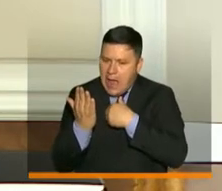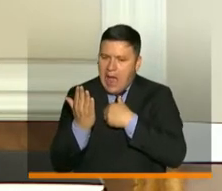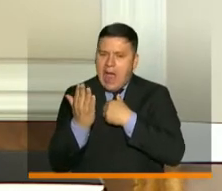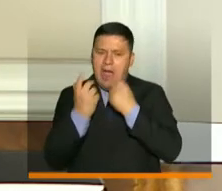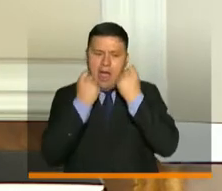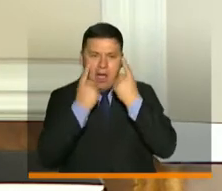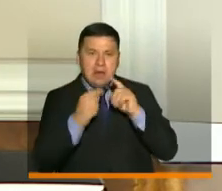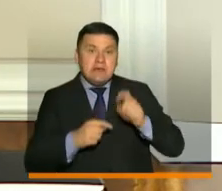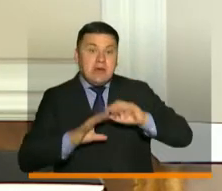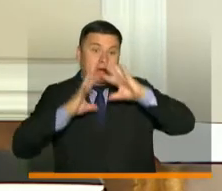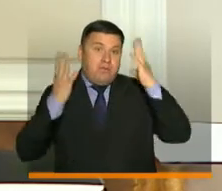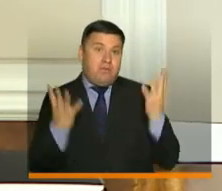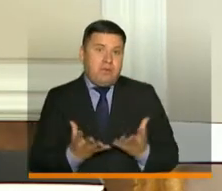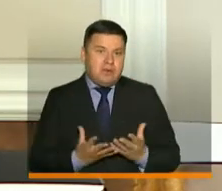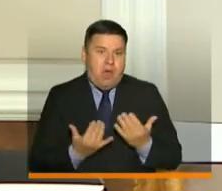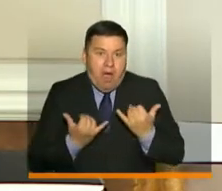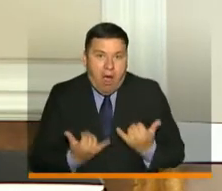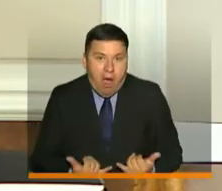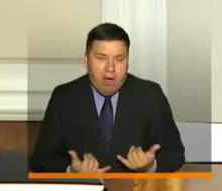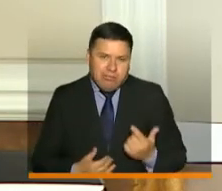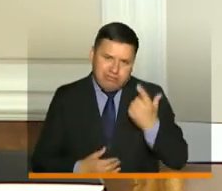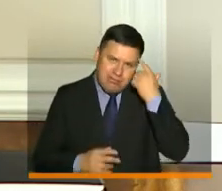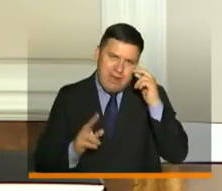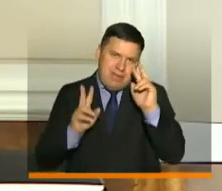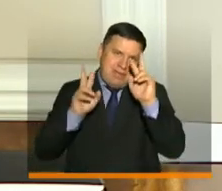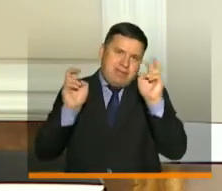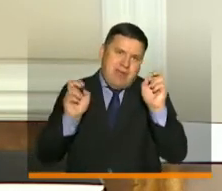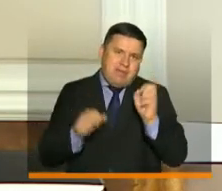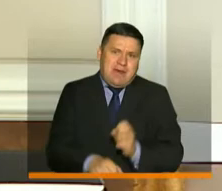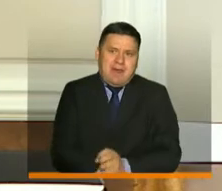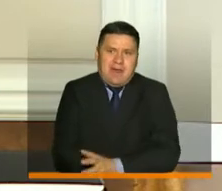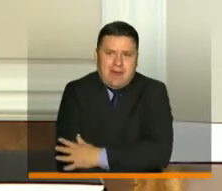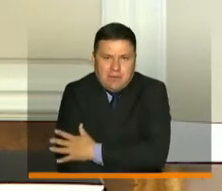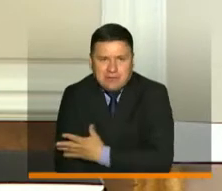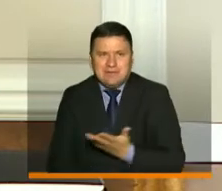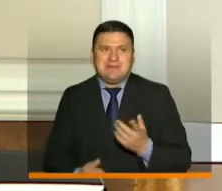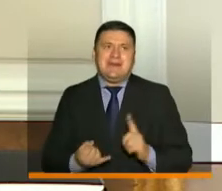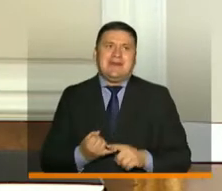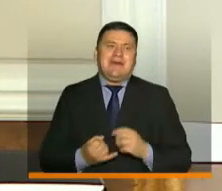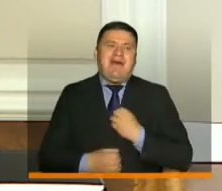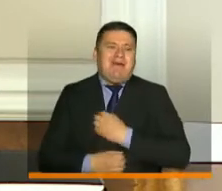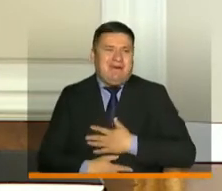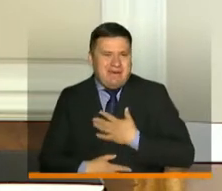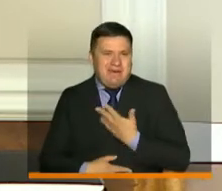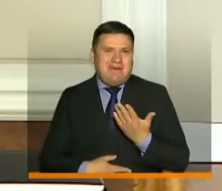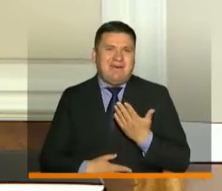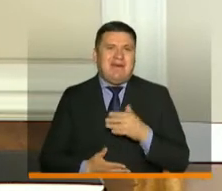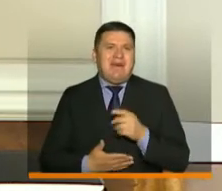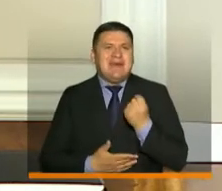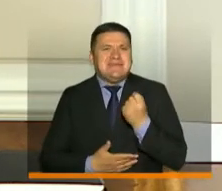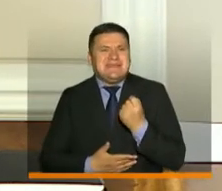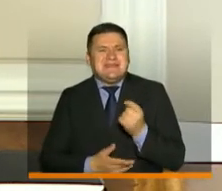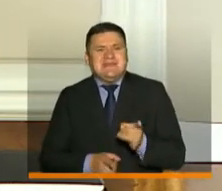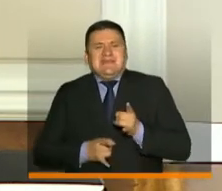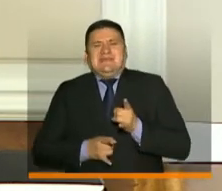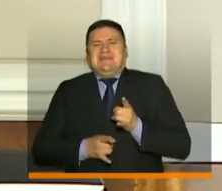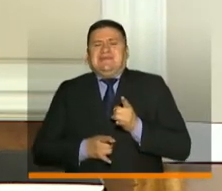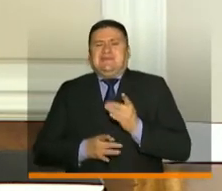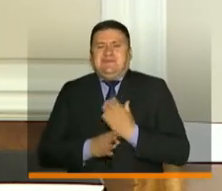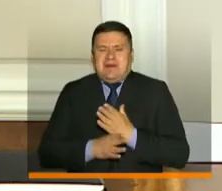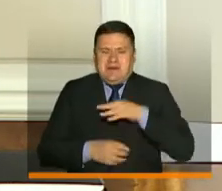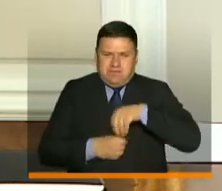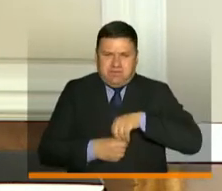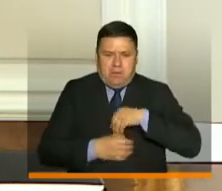hoy. Y mucho más cuando tenemos que tocar temas emocionales y temas de sensibilidad en lo que ha